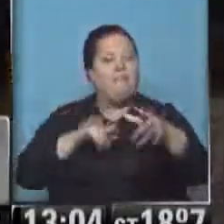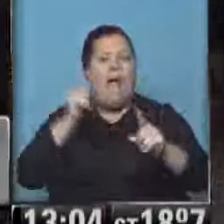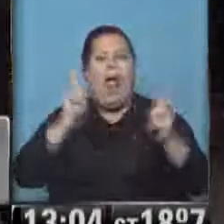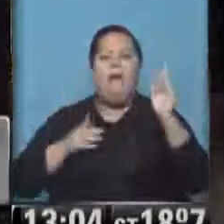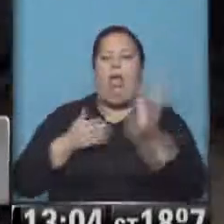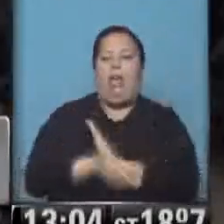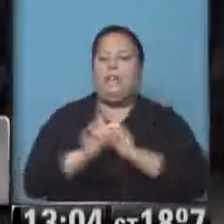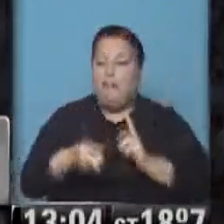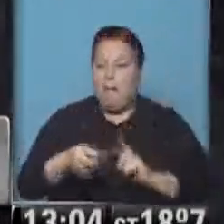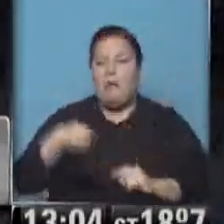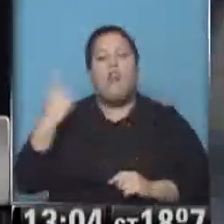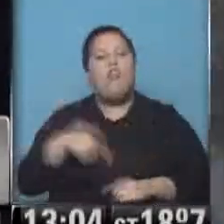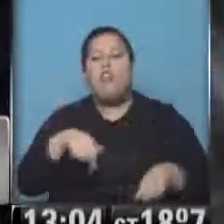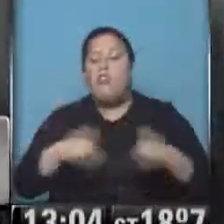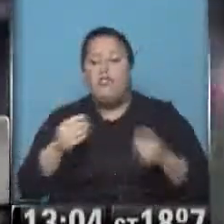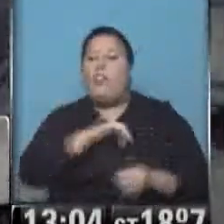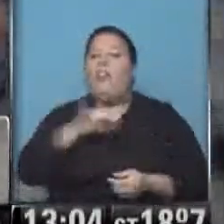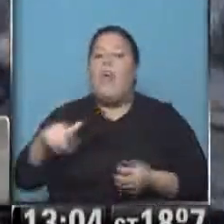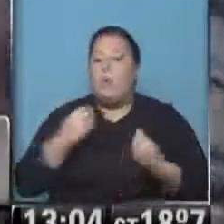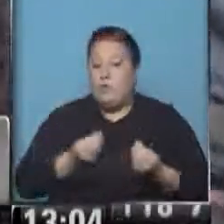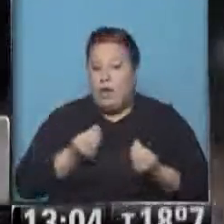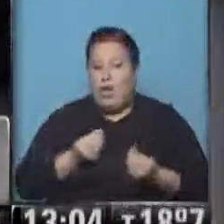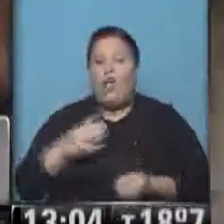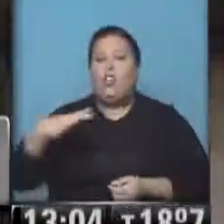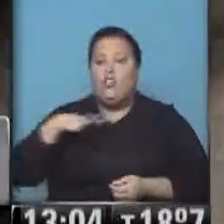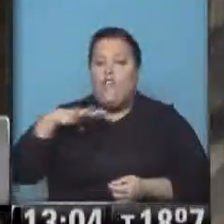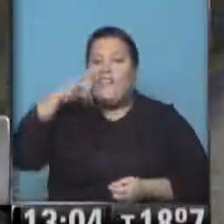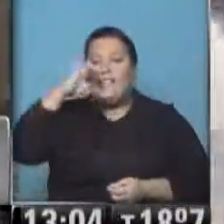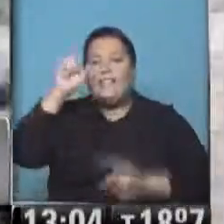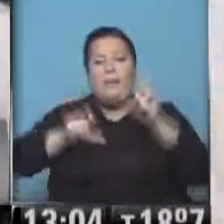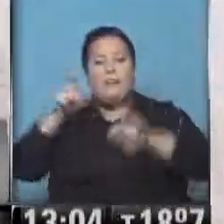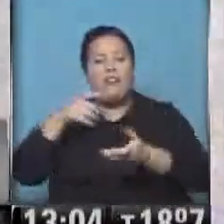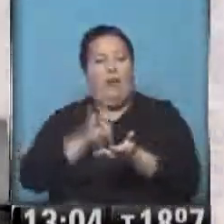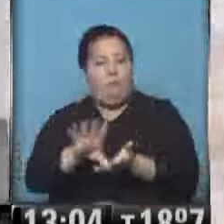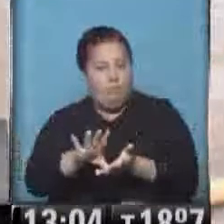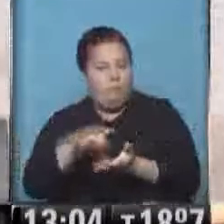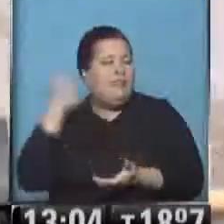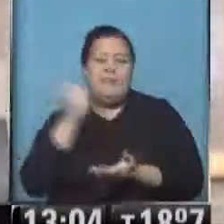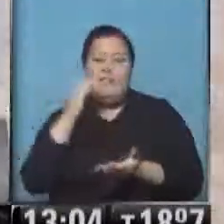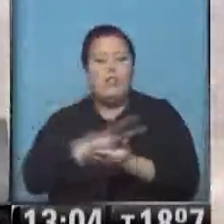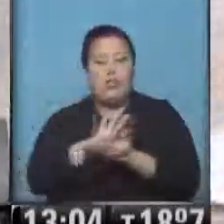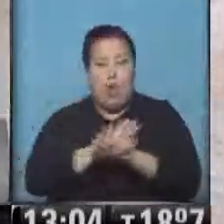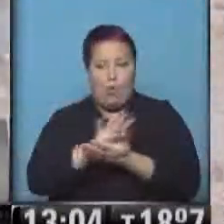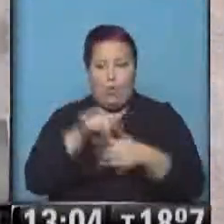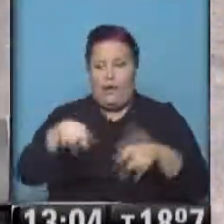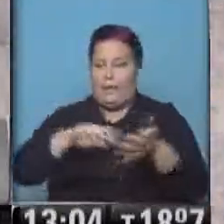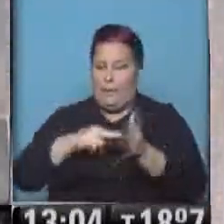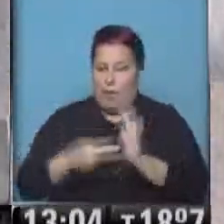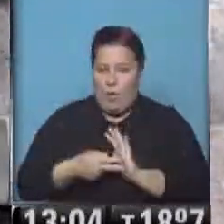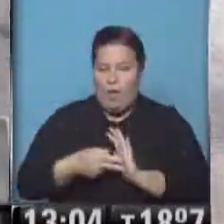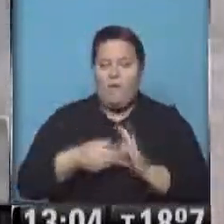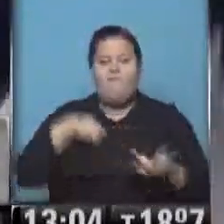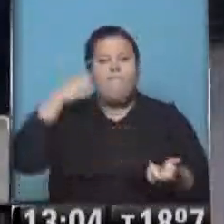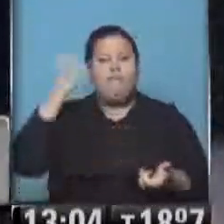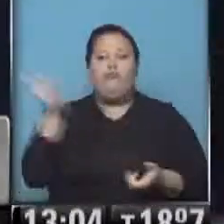infiltrado. Nosotros acá lo que estamos denunciando es que todavía hay 70 familias en la calle y que queremos una solución a este conflicto y que queremos que